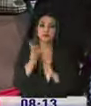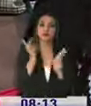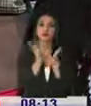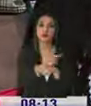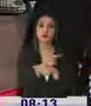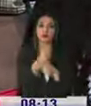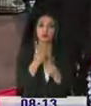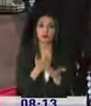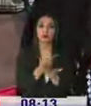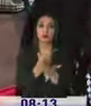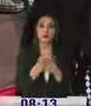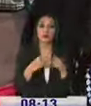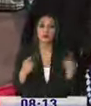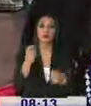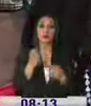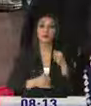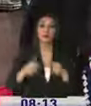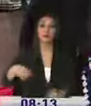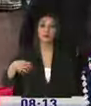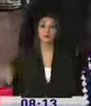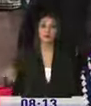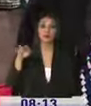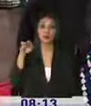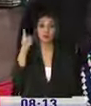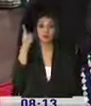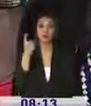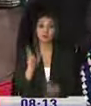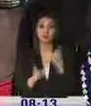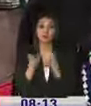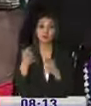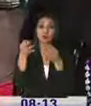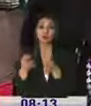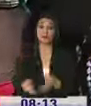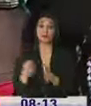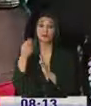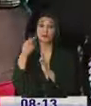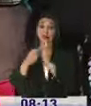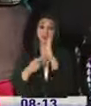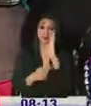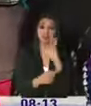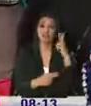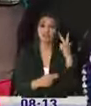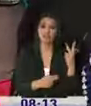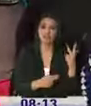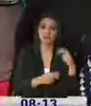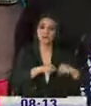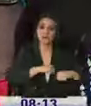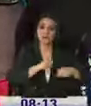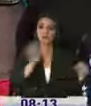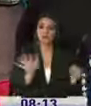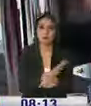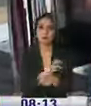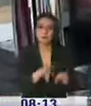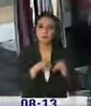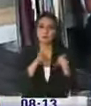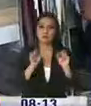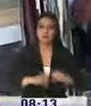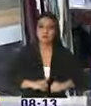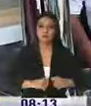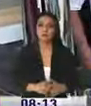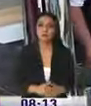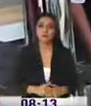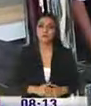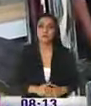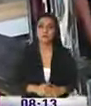en el último sorteo, únicamente 3 de 11 personas que cumplieron con los requisitos completaron el trámite para obtener permisos. Mientras